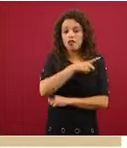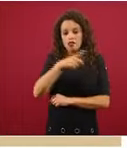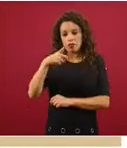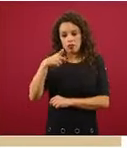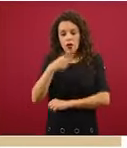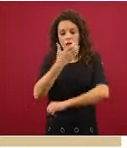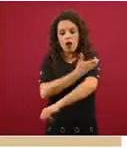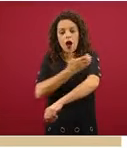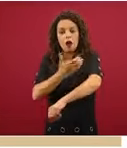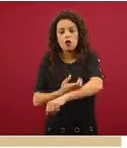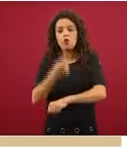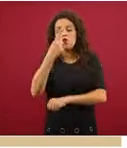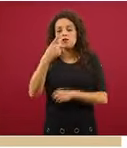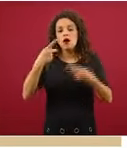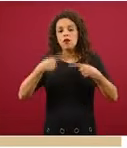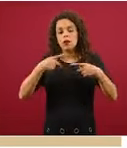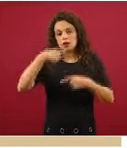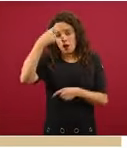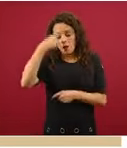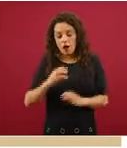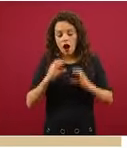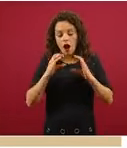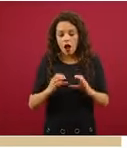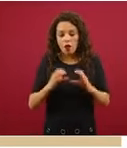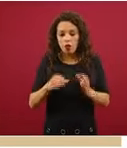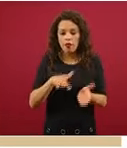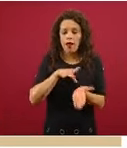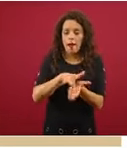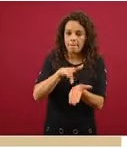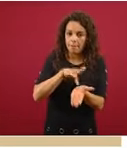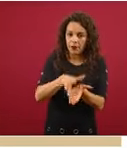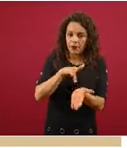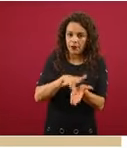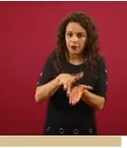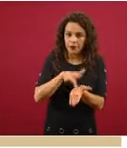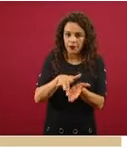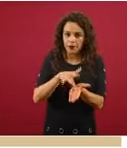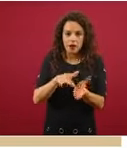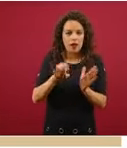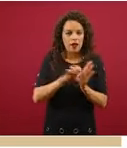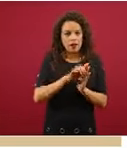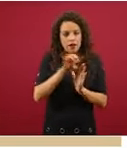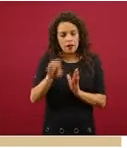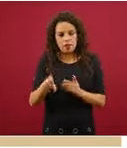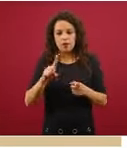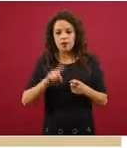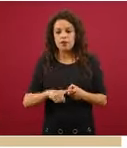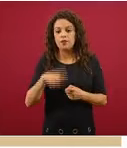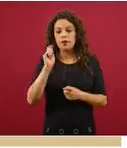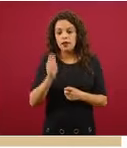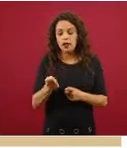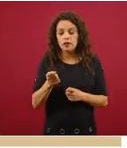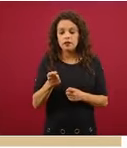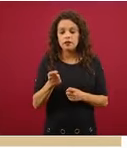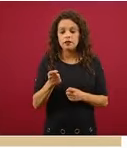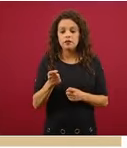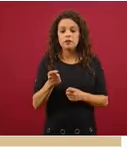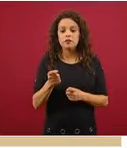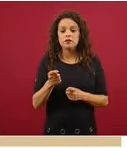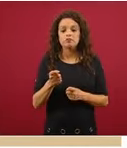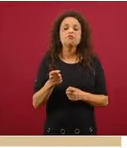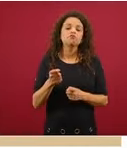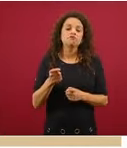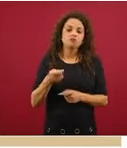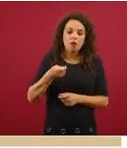que le ofrezca un cuidado, que le pueda apoyar con el servicio, digamos, para